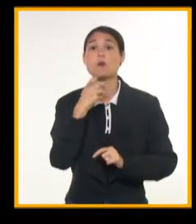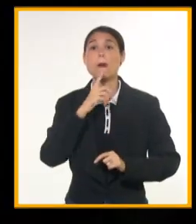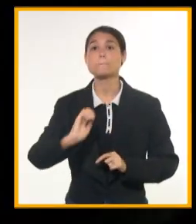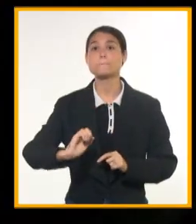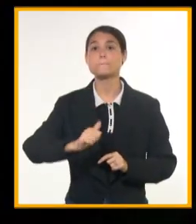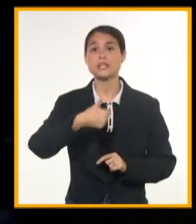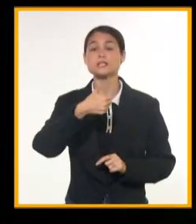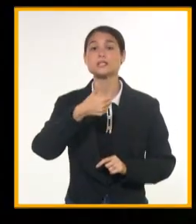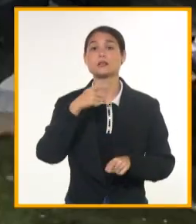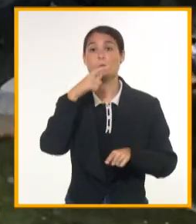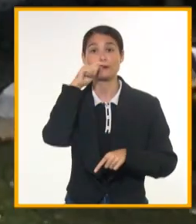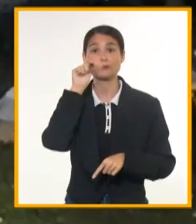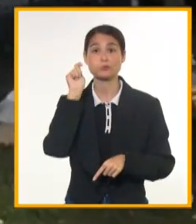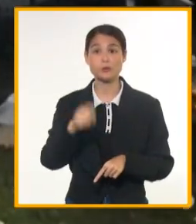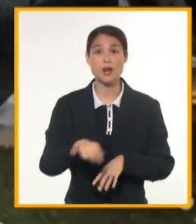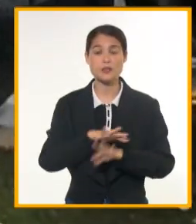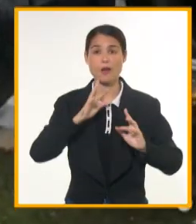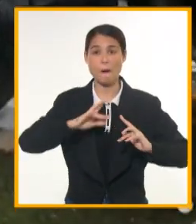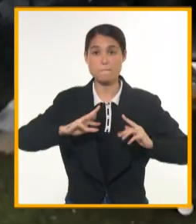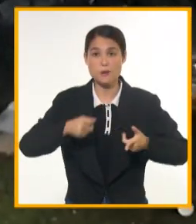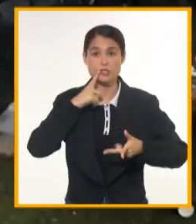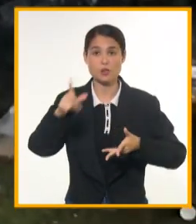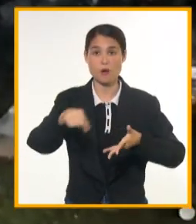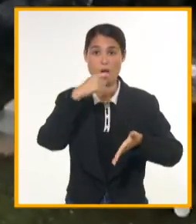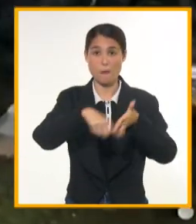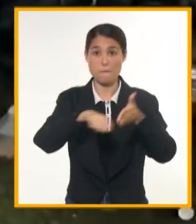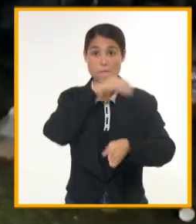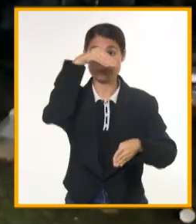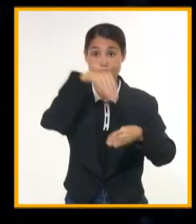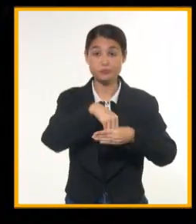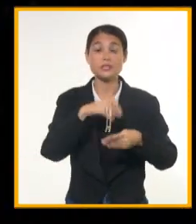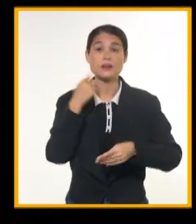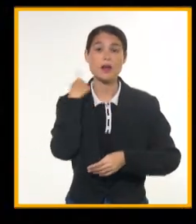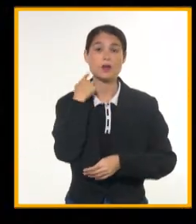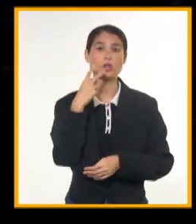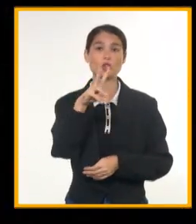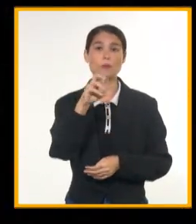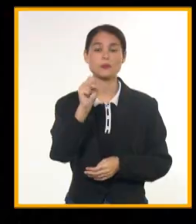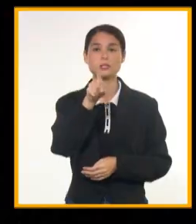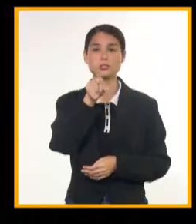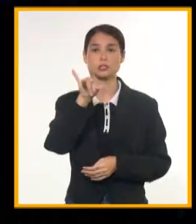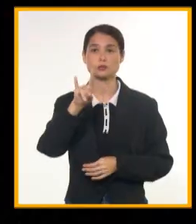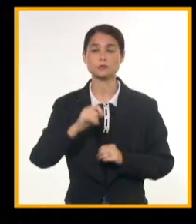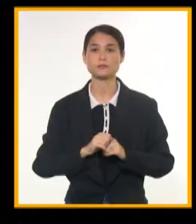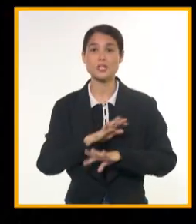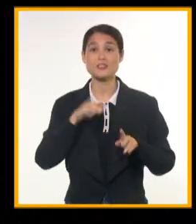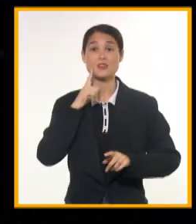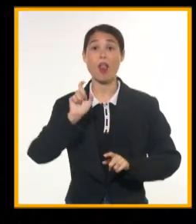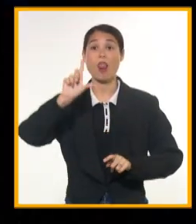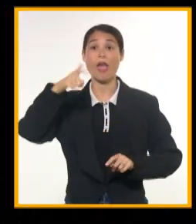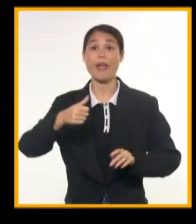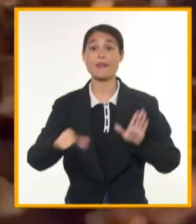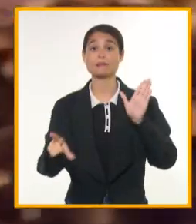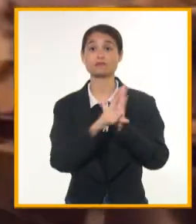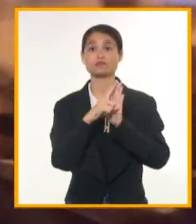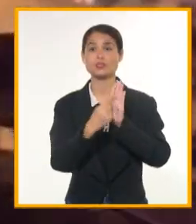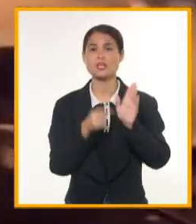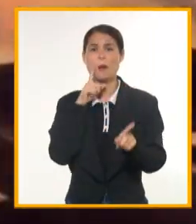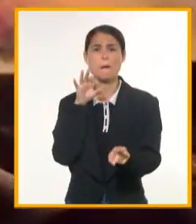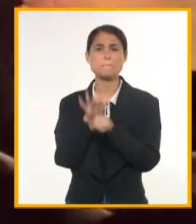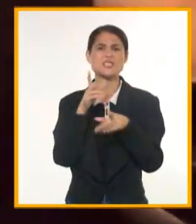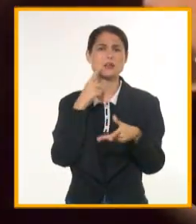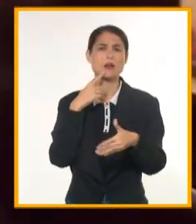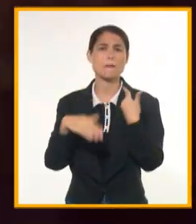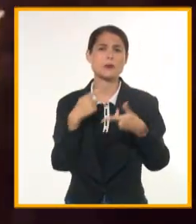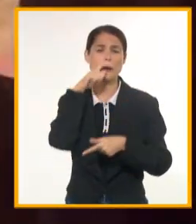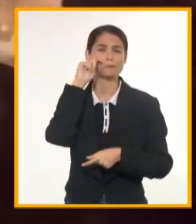Zelensky fue electo en un proceso legítimo en 2019. La ley marcial que rige desde el inicio de la ofensiva en Ucrania